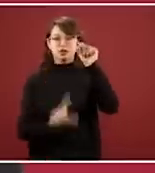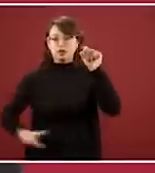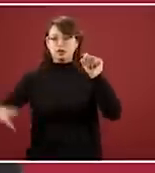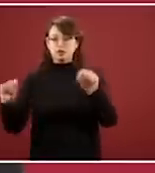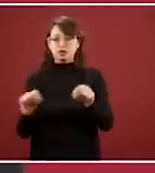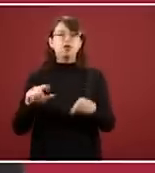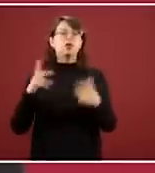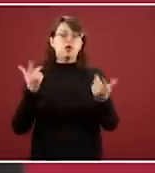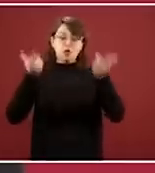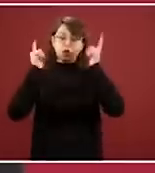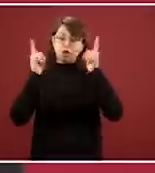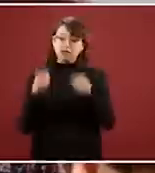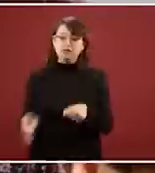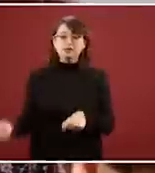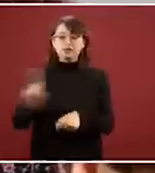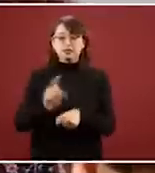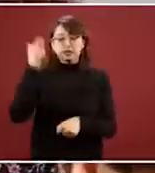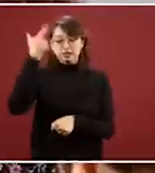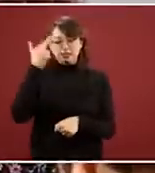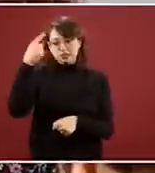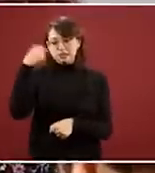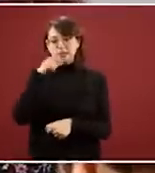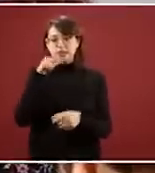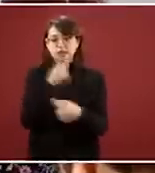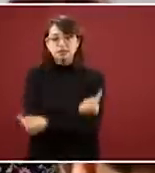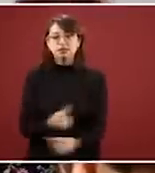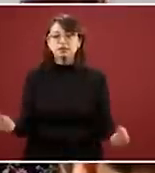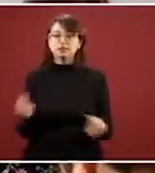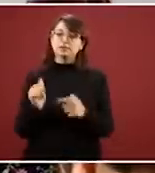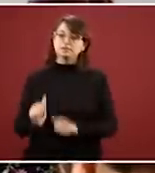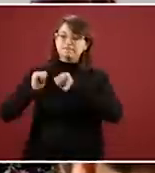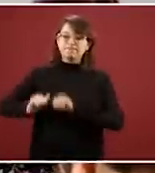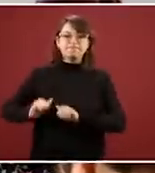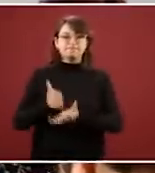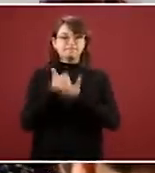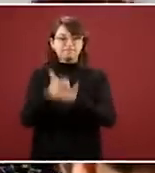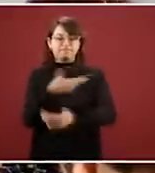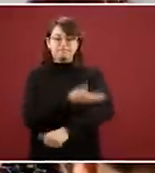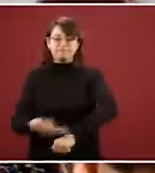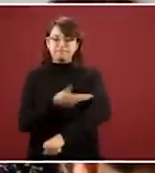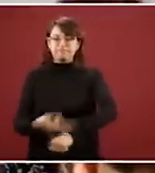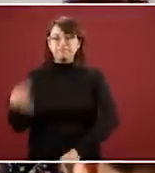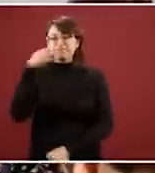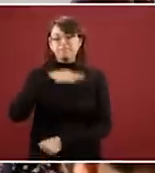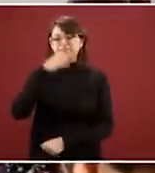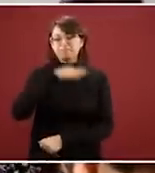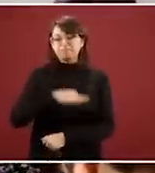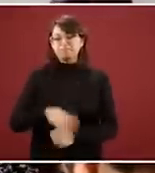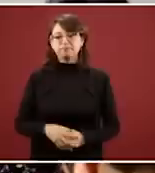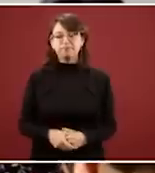Día de los Niños y que las autoridades ayuden a organizar los festejos